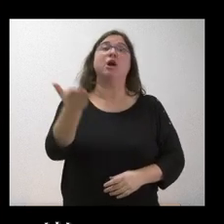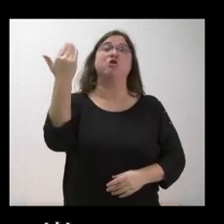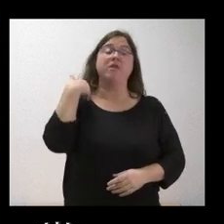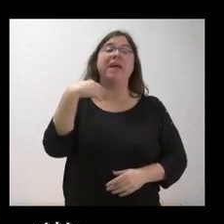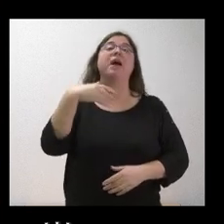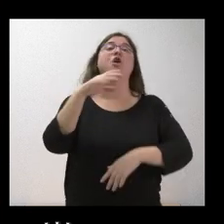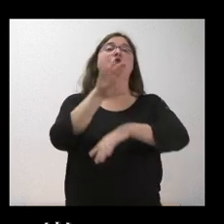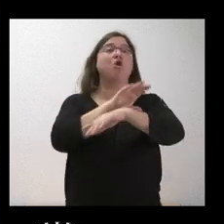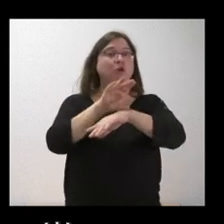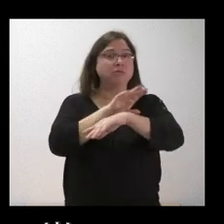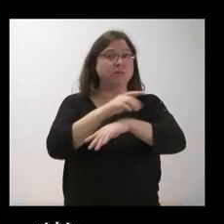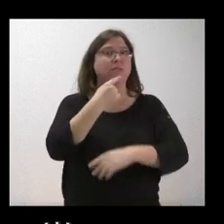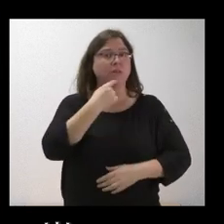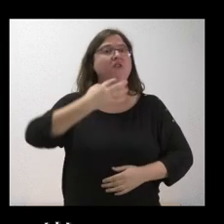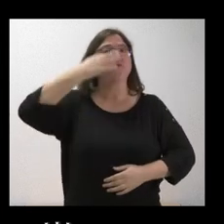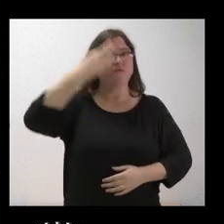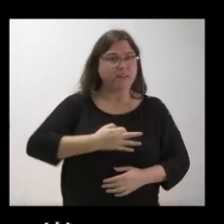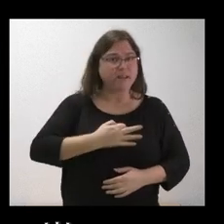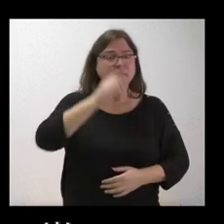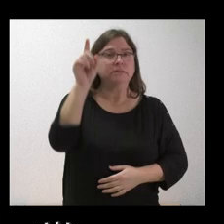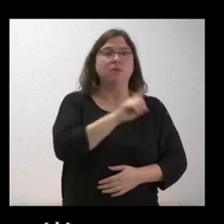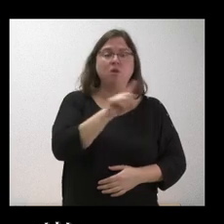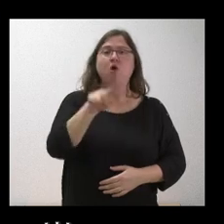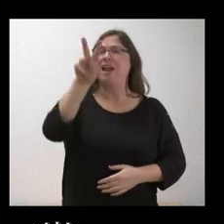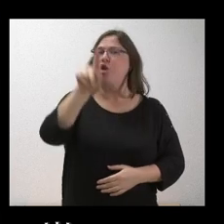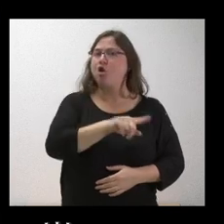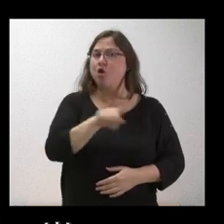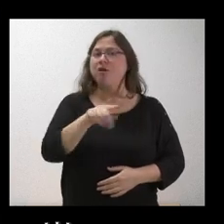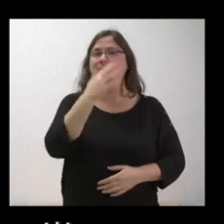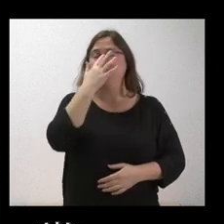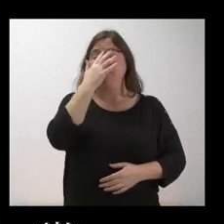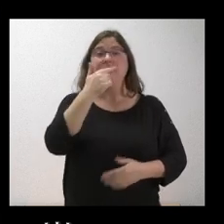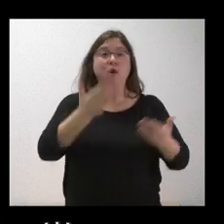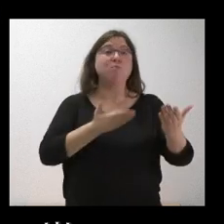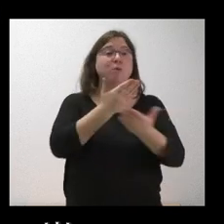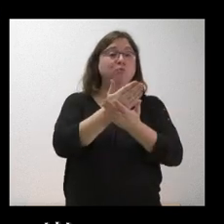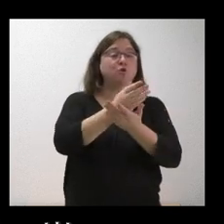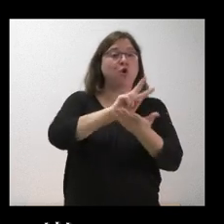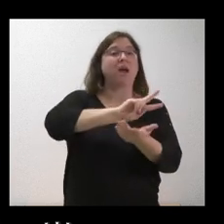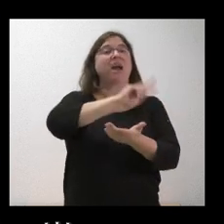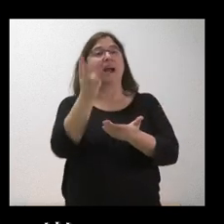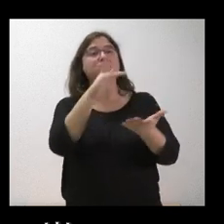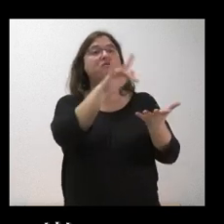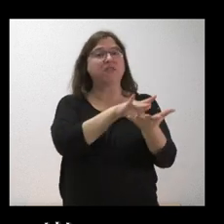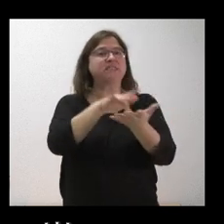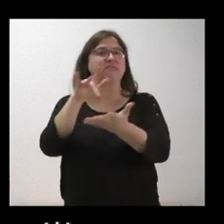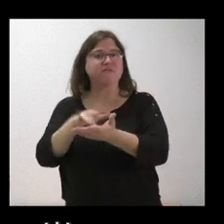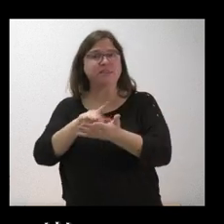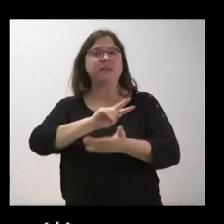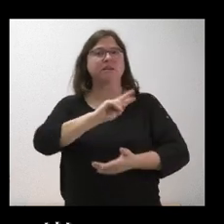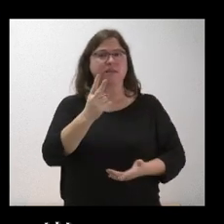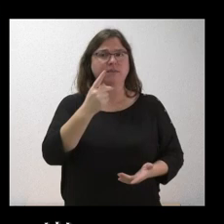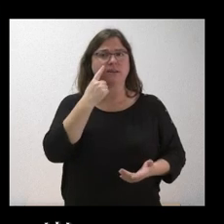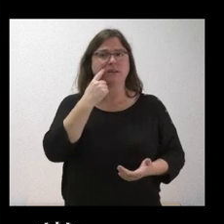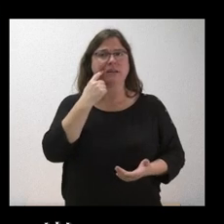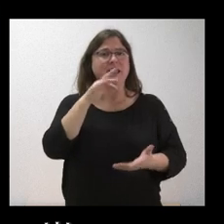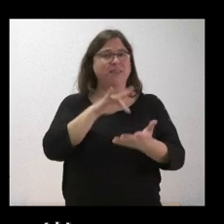es es real es decir que no fue él quien finalmente propuso ese cambio eh que que alude a la a la